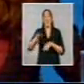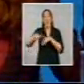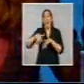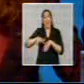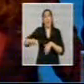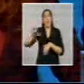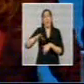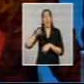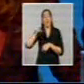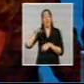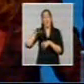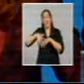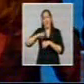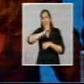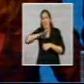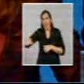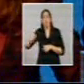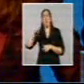la Nación,